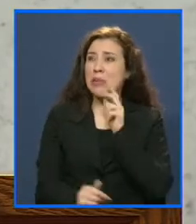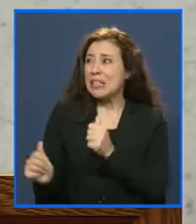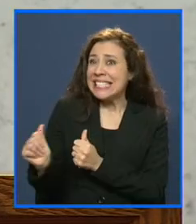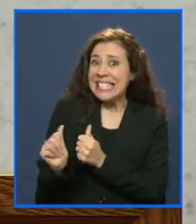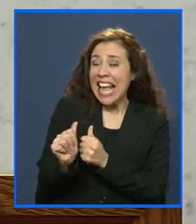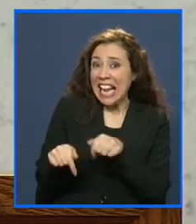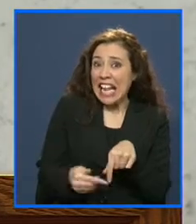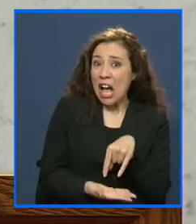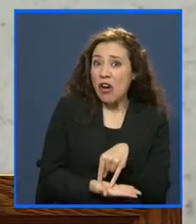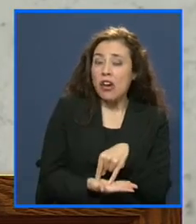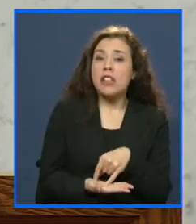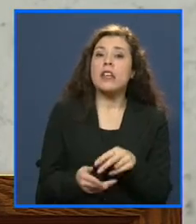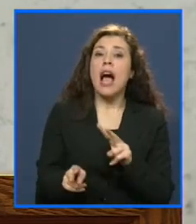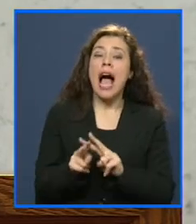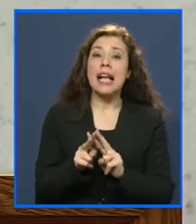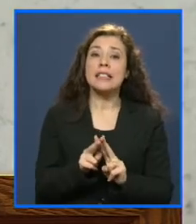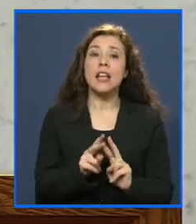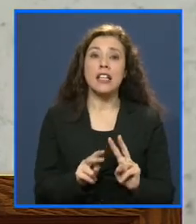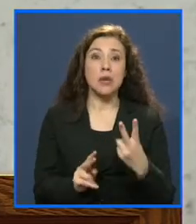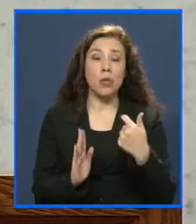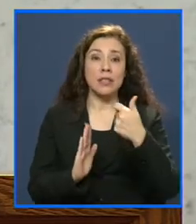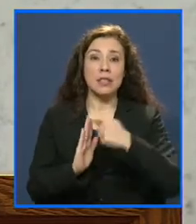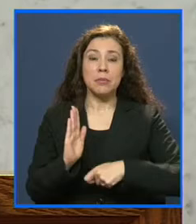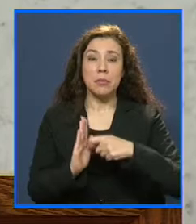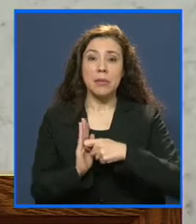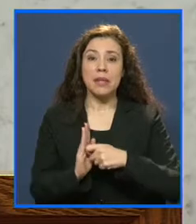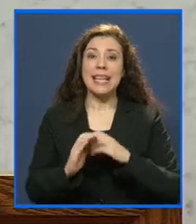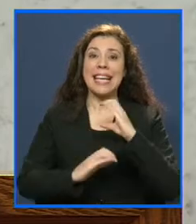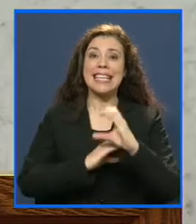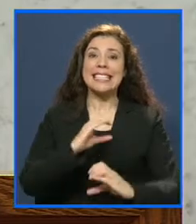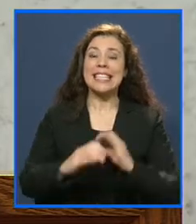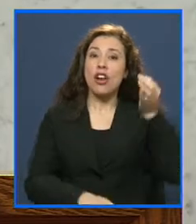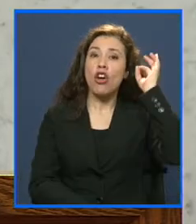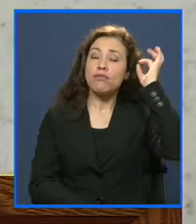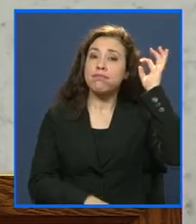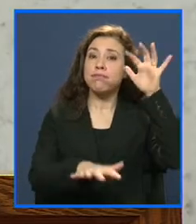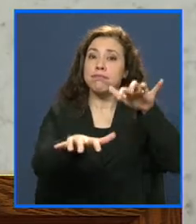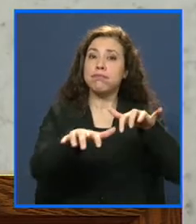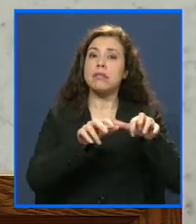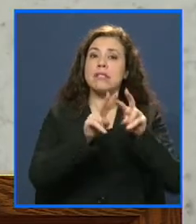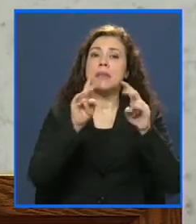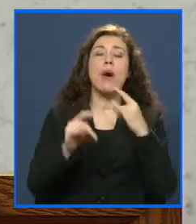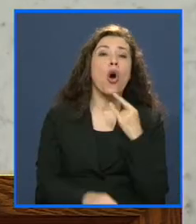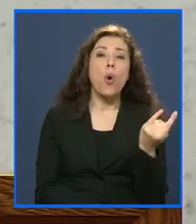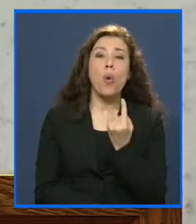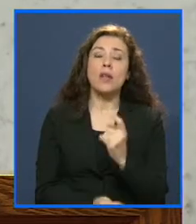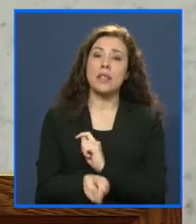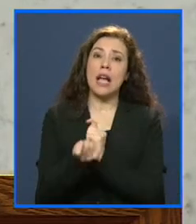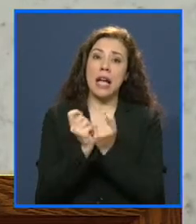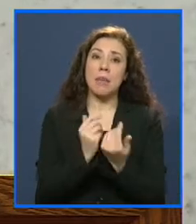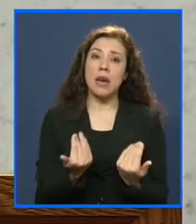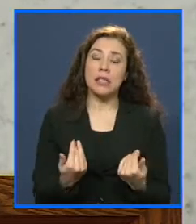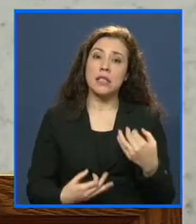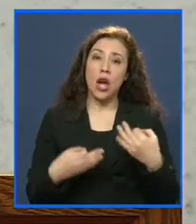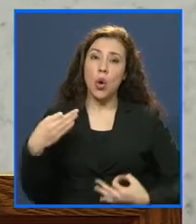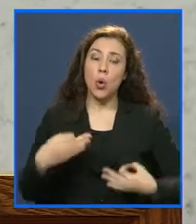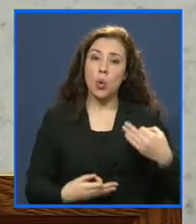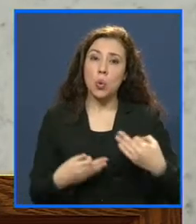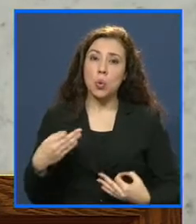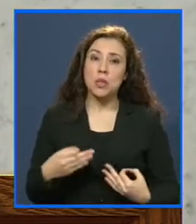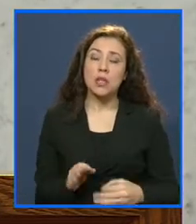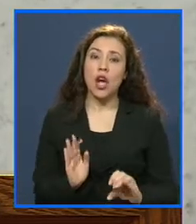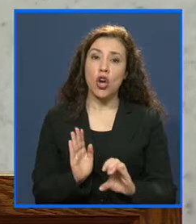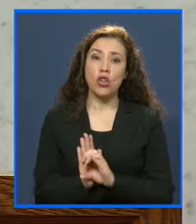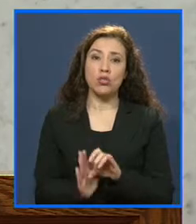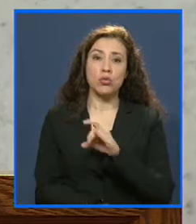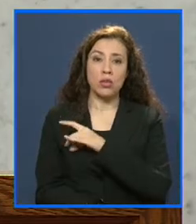para realizar durante el segundo semestre un ciclo de seminarios sobre los urgentes cambios que requiere la justicia constitucional